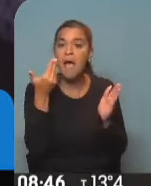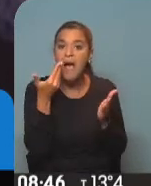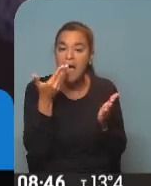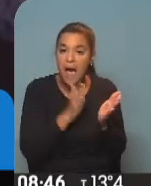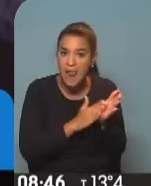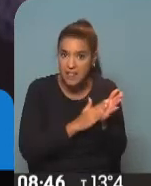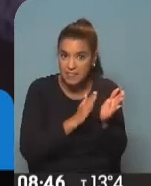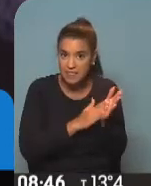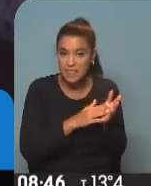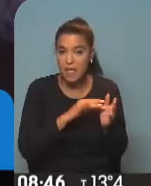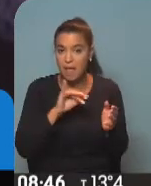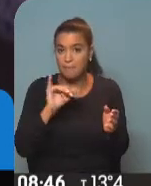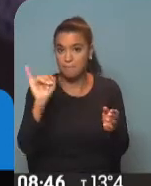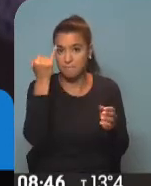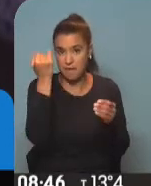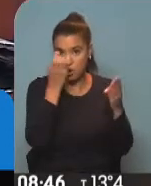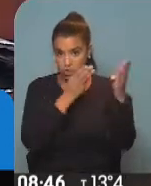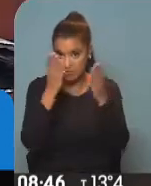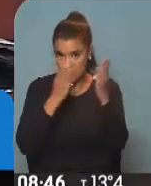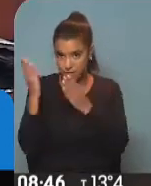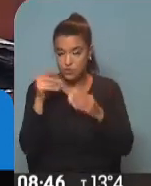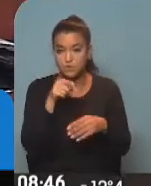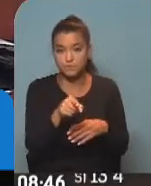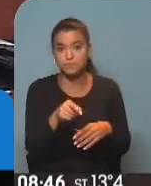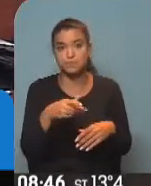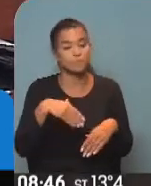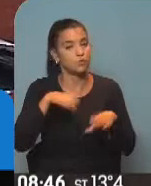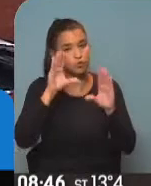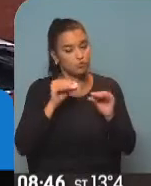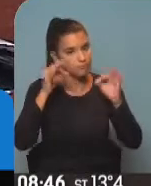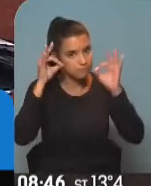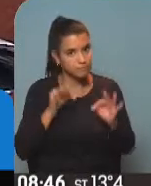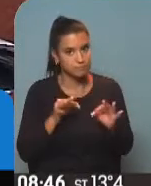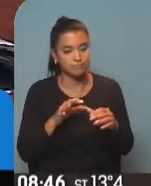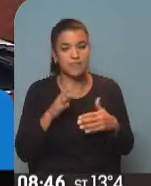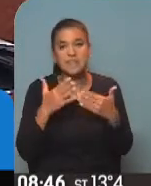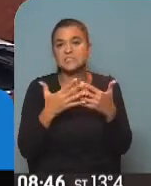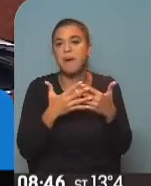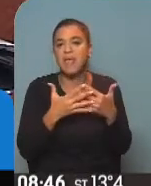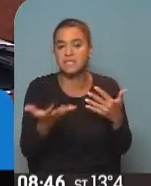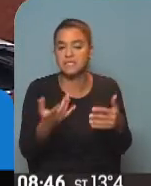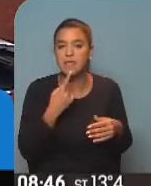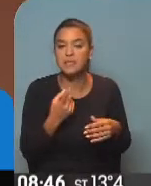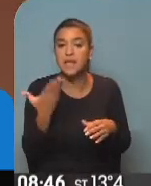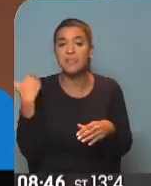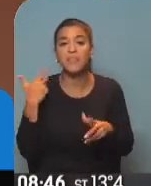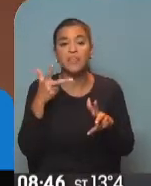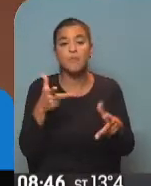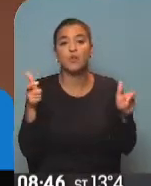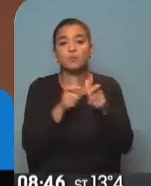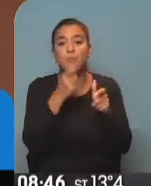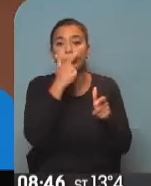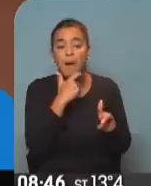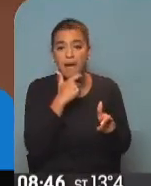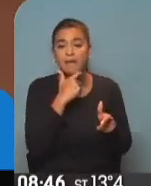o el mejor servicio y obviamente con total y absoluta transparencia antes anunciamos que va a haber una reunión de mauricio macri